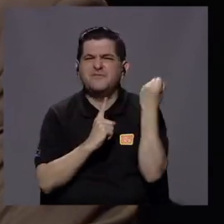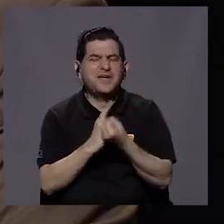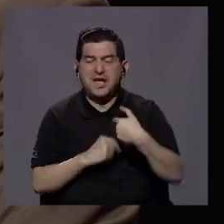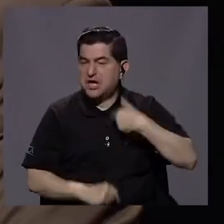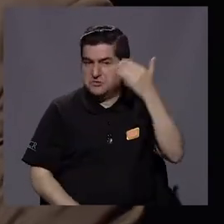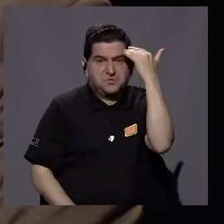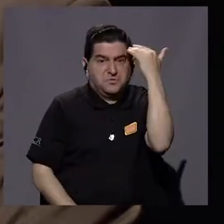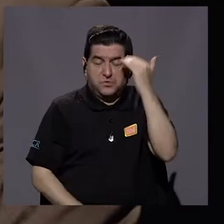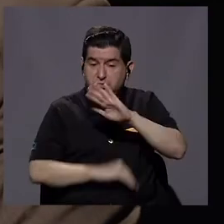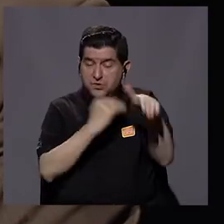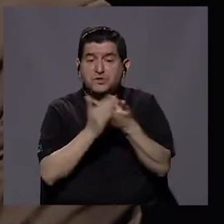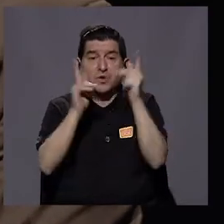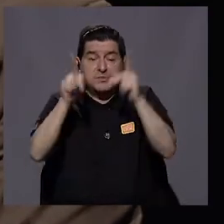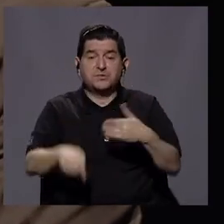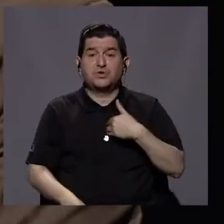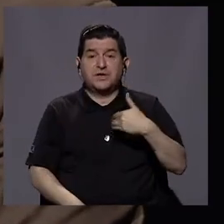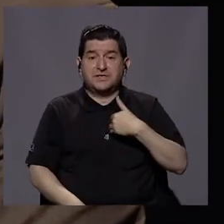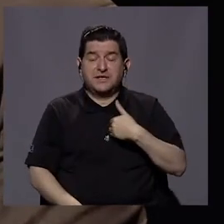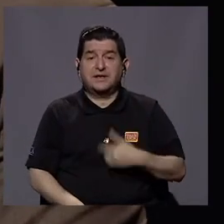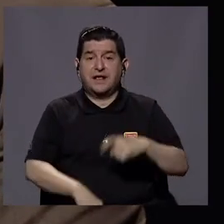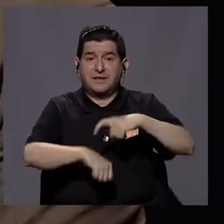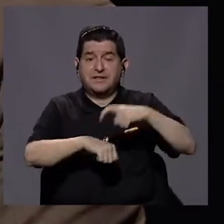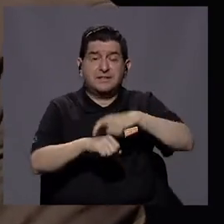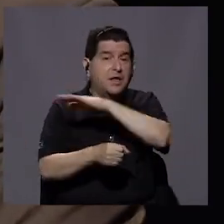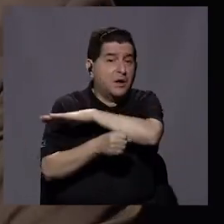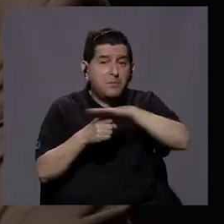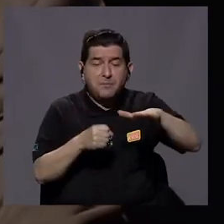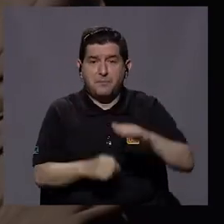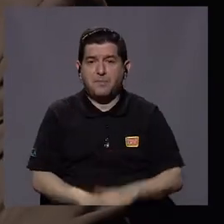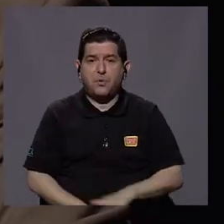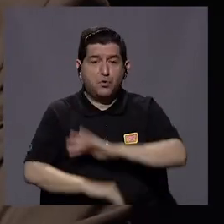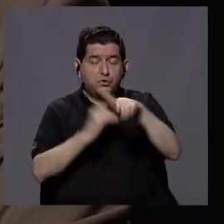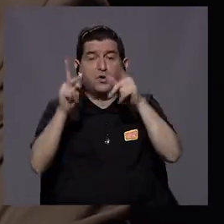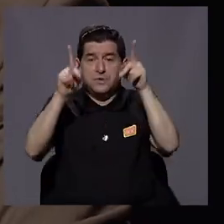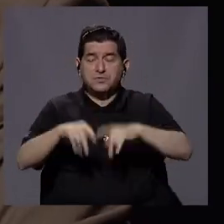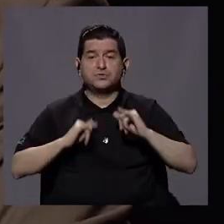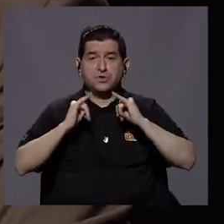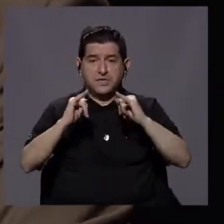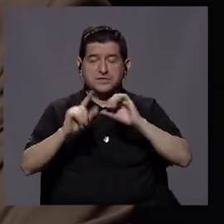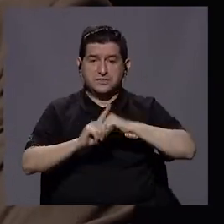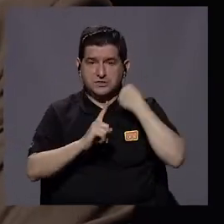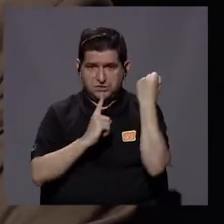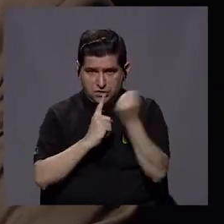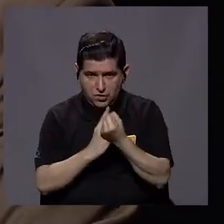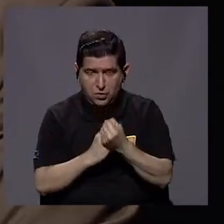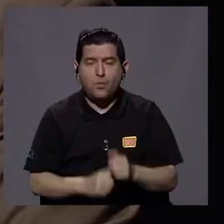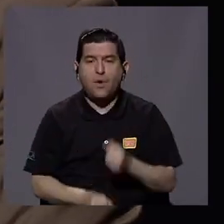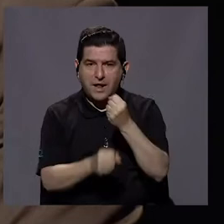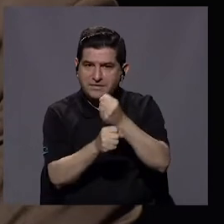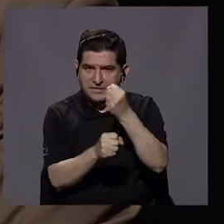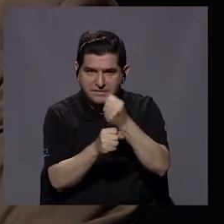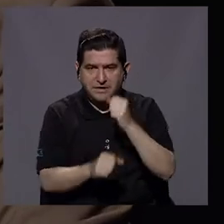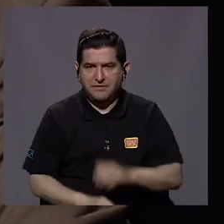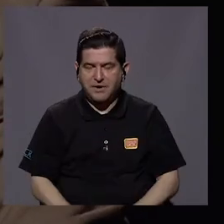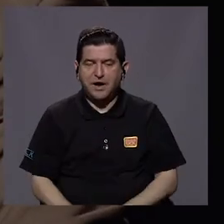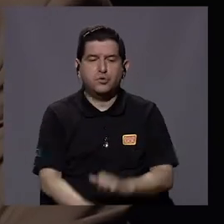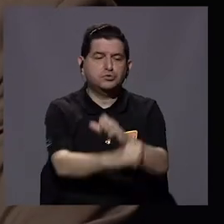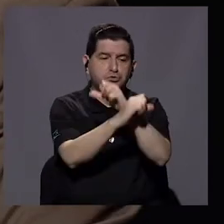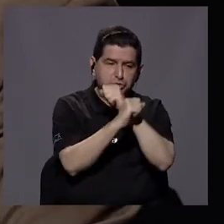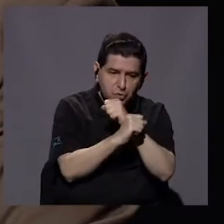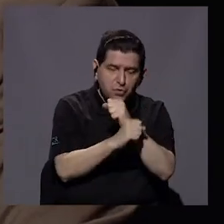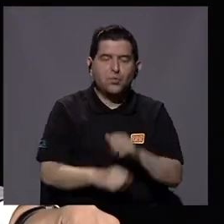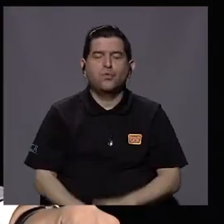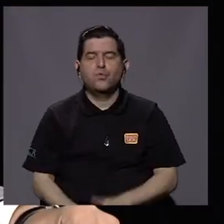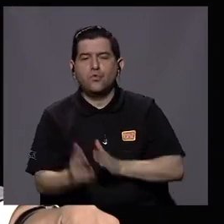entiendo. Es decir, todo el mundo va a tener tiempo completo, no va a haber fraccionamiento de tiempos. Todo el mundo va a tener las mismas condiciones en términos de las condiciones laborales.